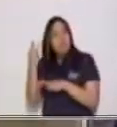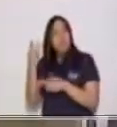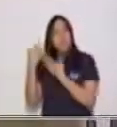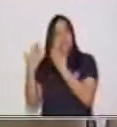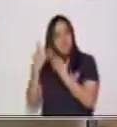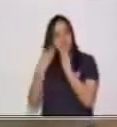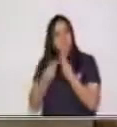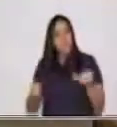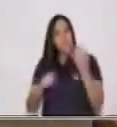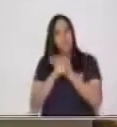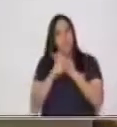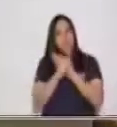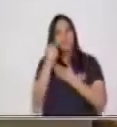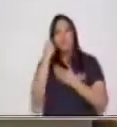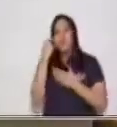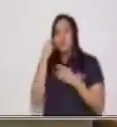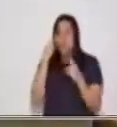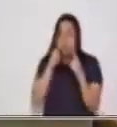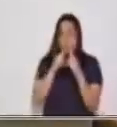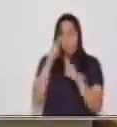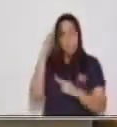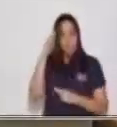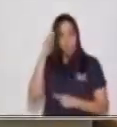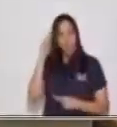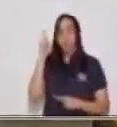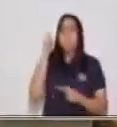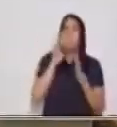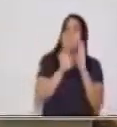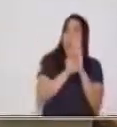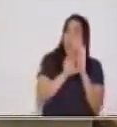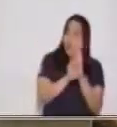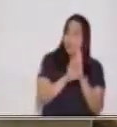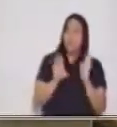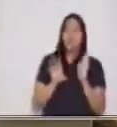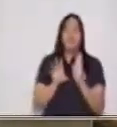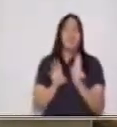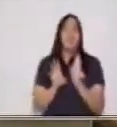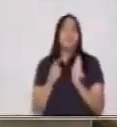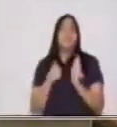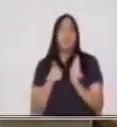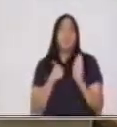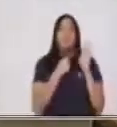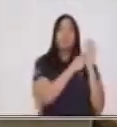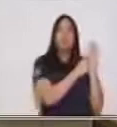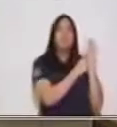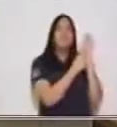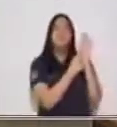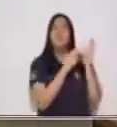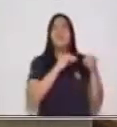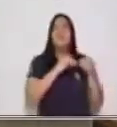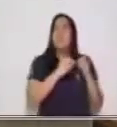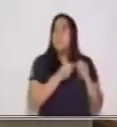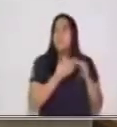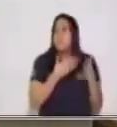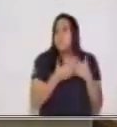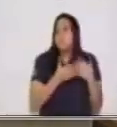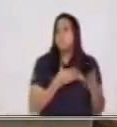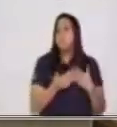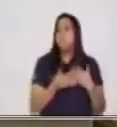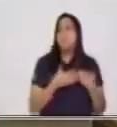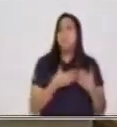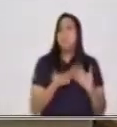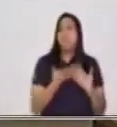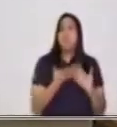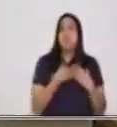ecuaciones. Primer ejemplo, cuando nos dicen representemos un número cualquiera de una